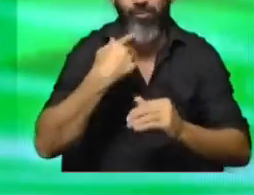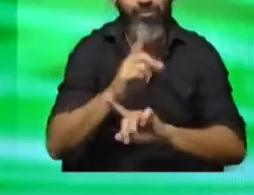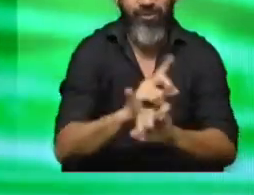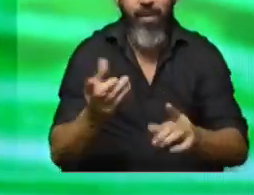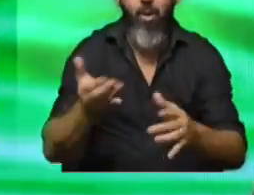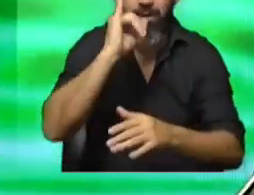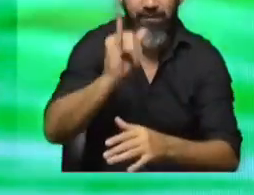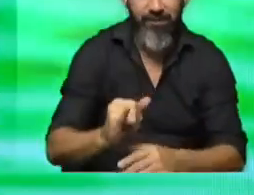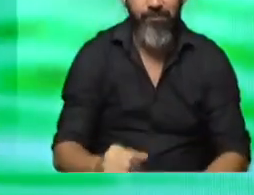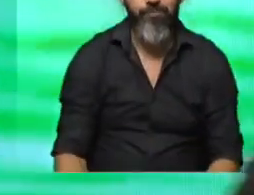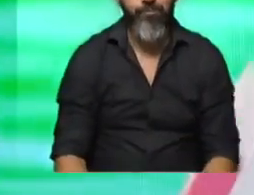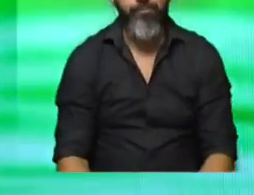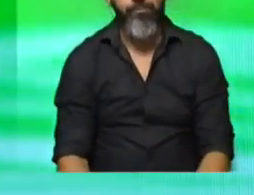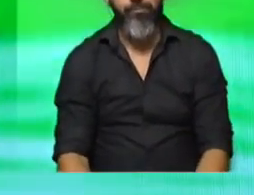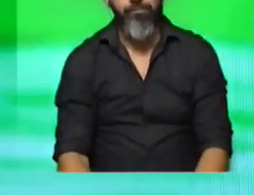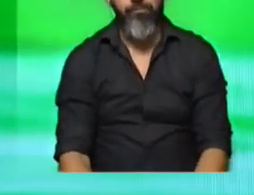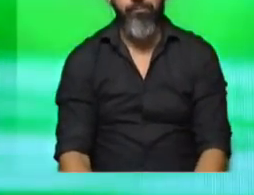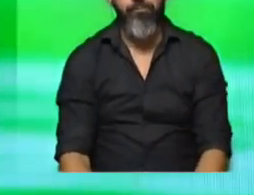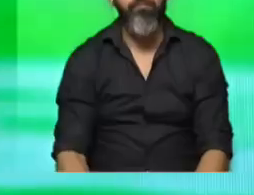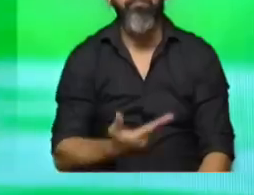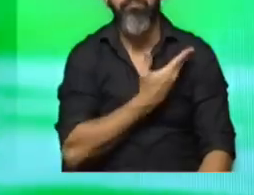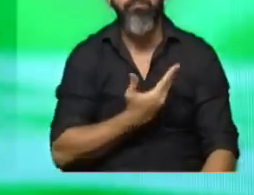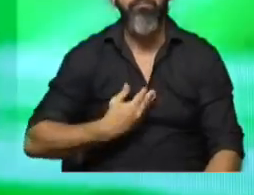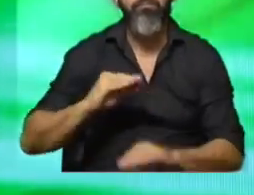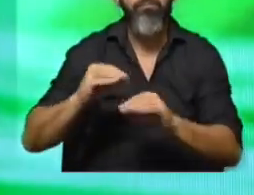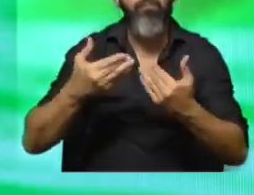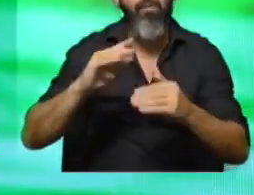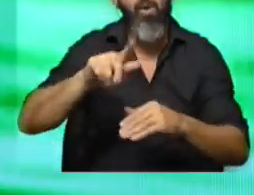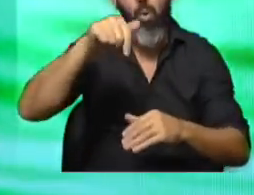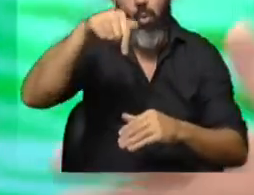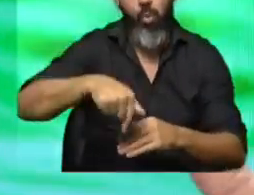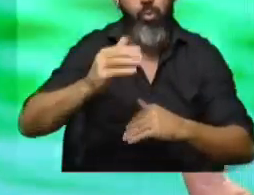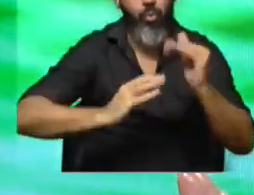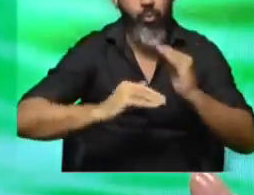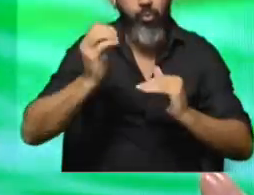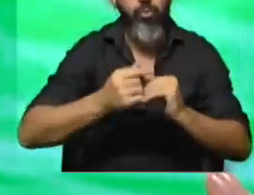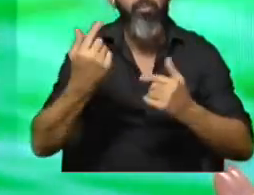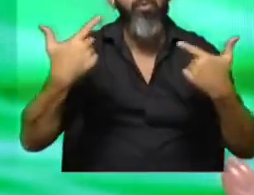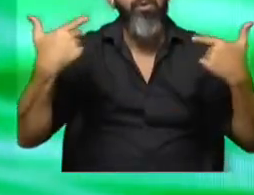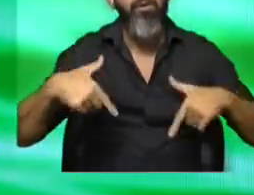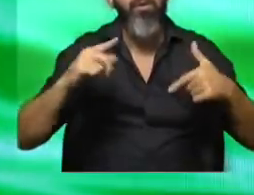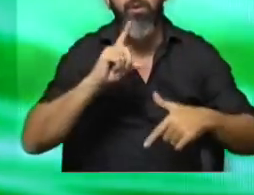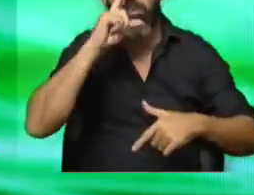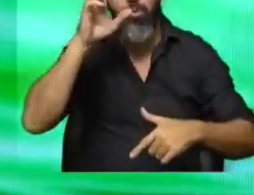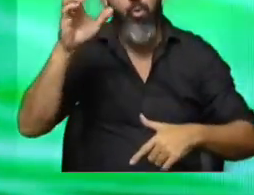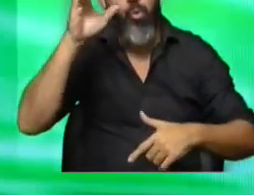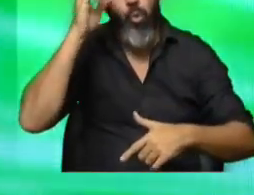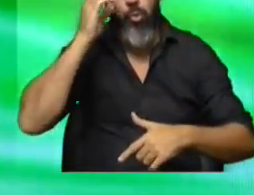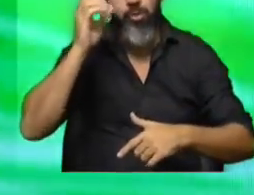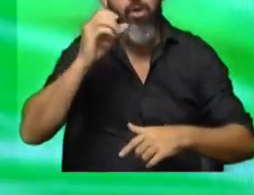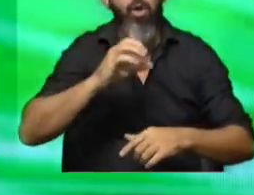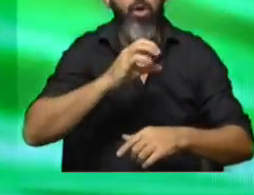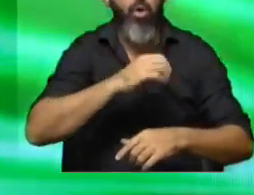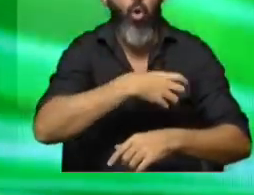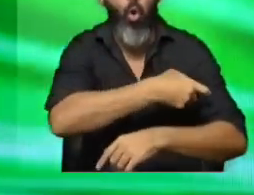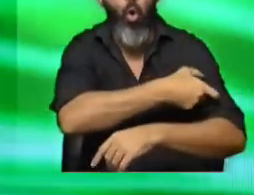y bueno Y ahora sí bueno el presidente anunció que las horas van a comenzar en el día de hoy pero por ejemplo el intendente de Montevideo Carolina cose y llevando